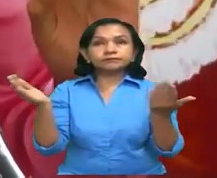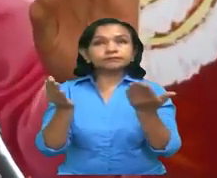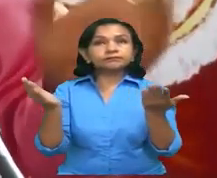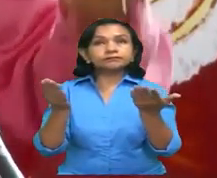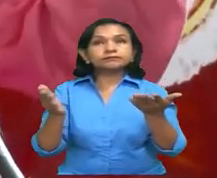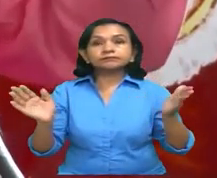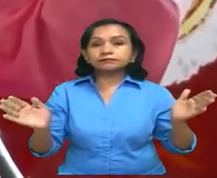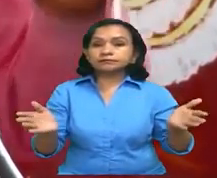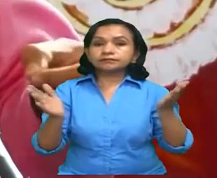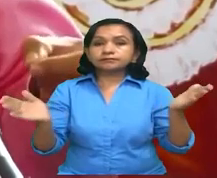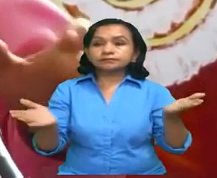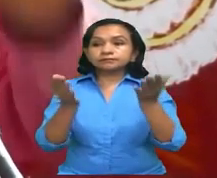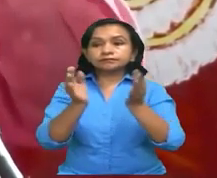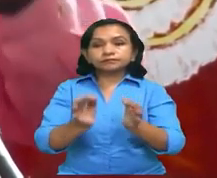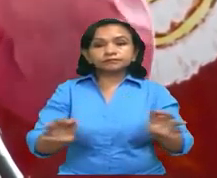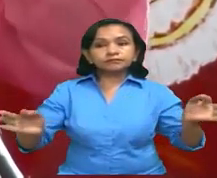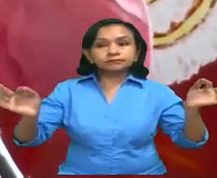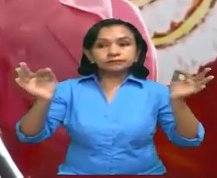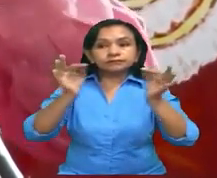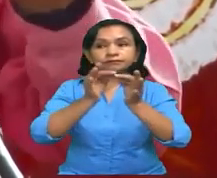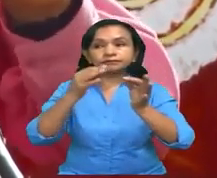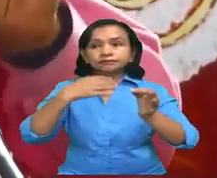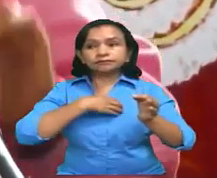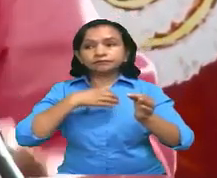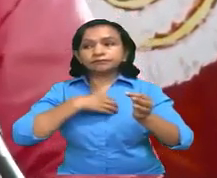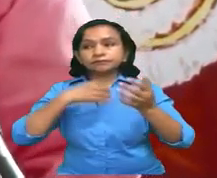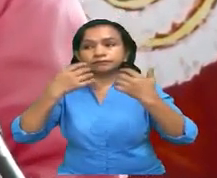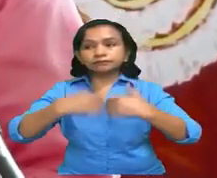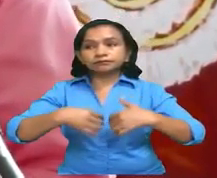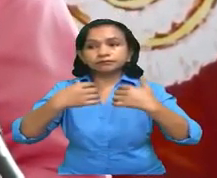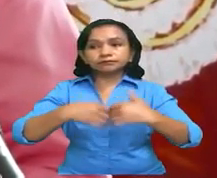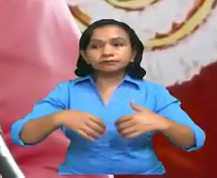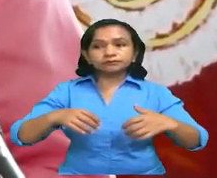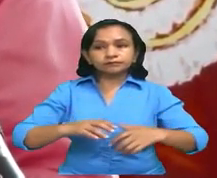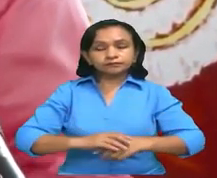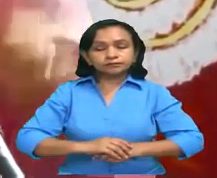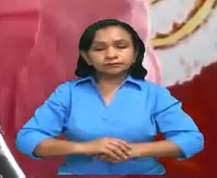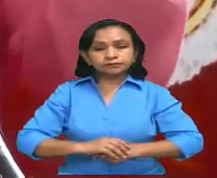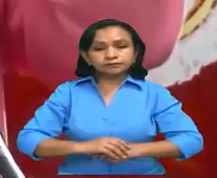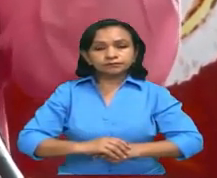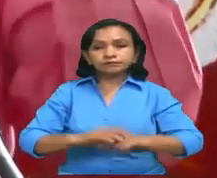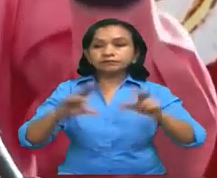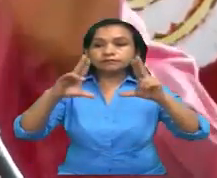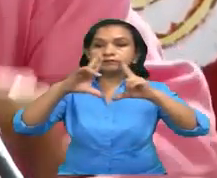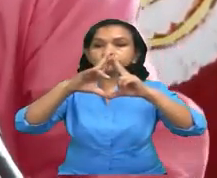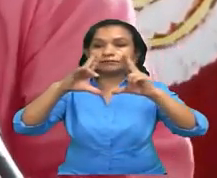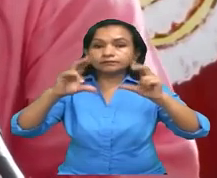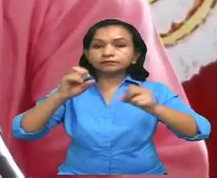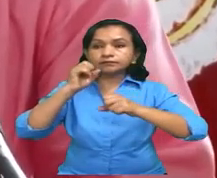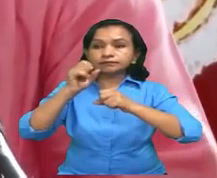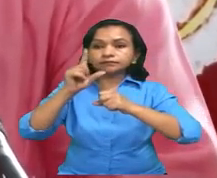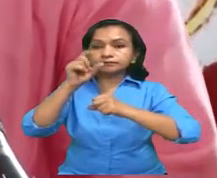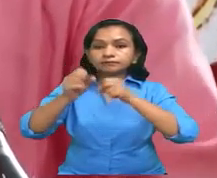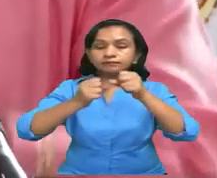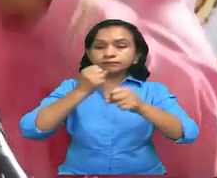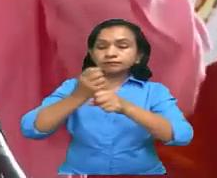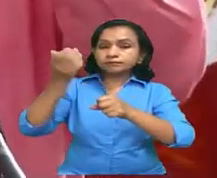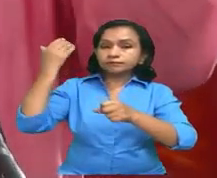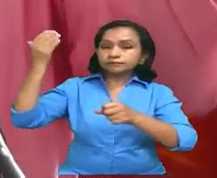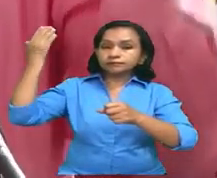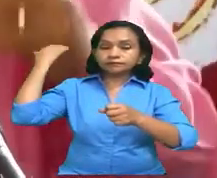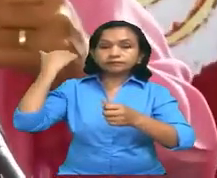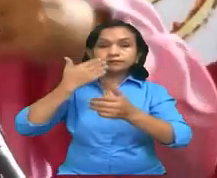que quede institucionalizada para todos los años esta feria internacional. Es un